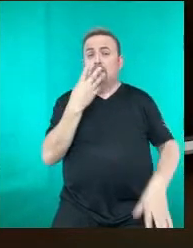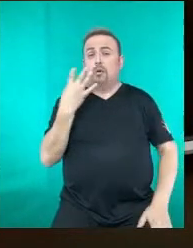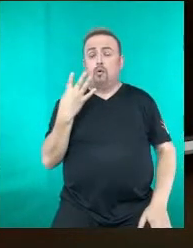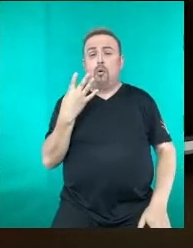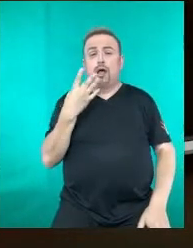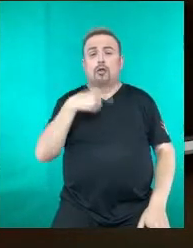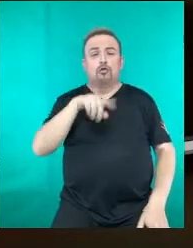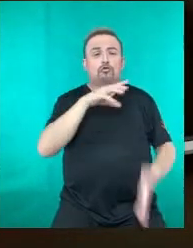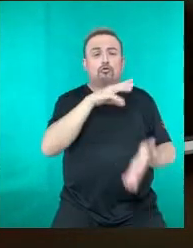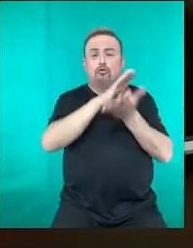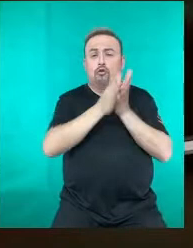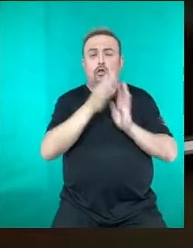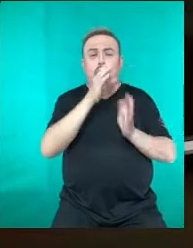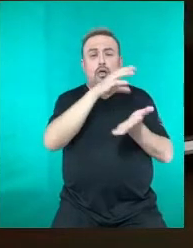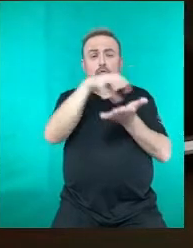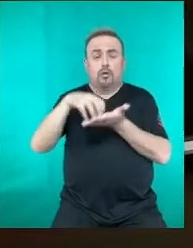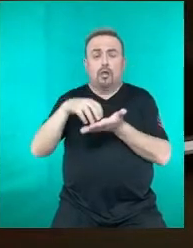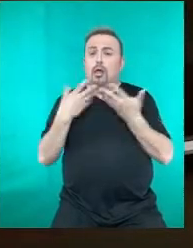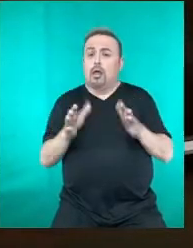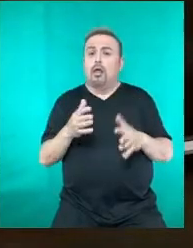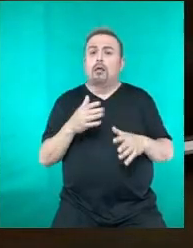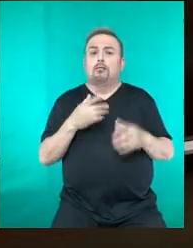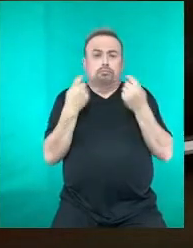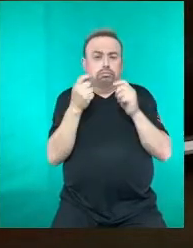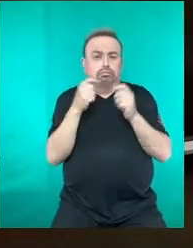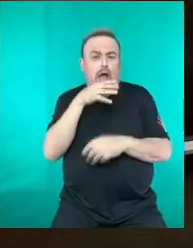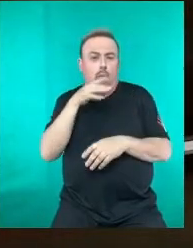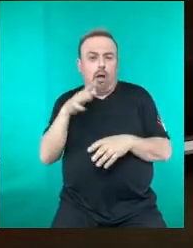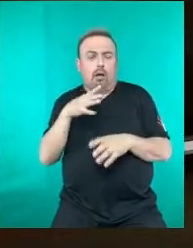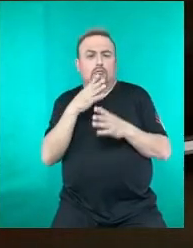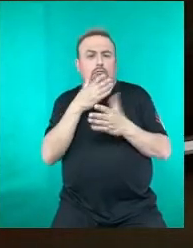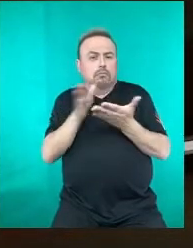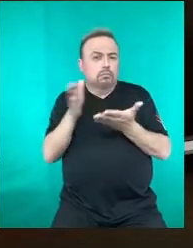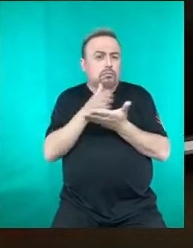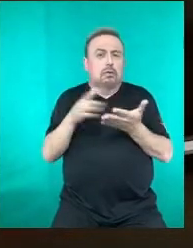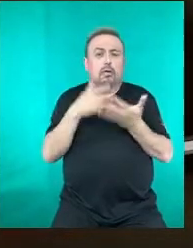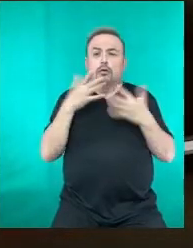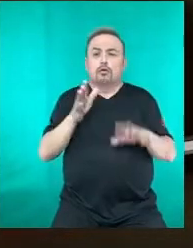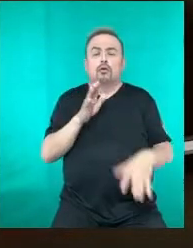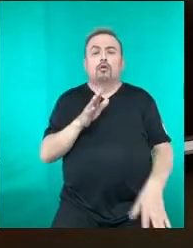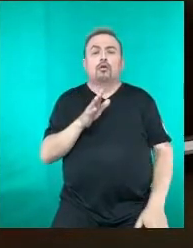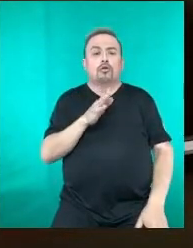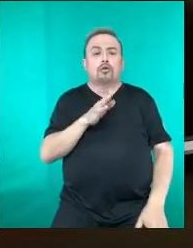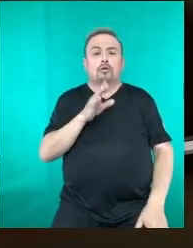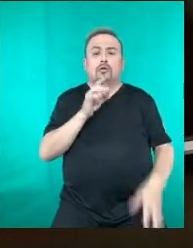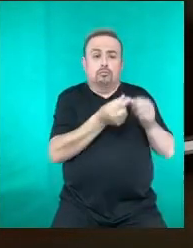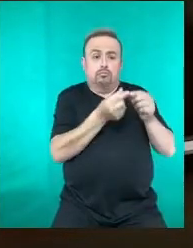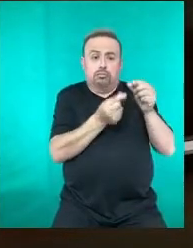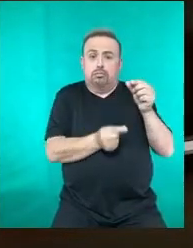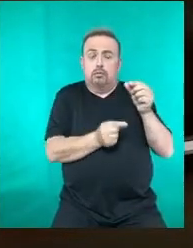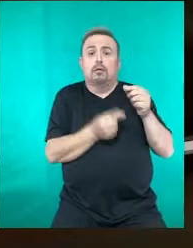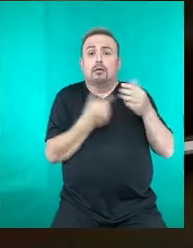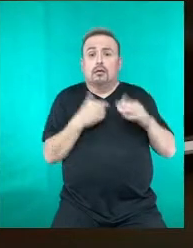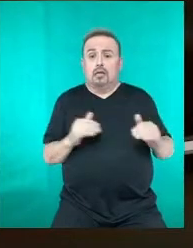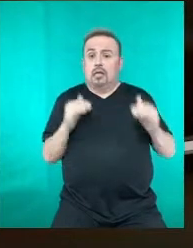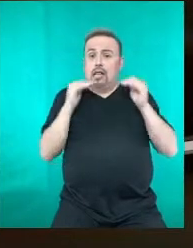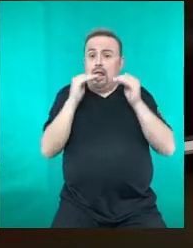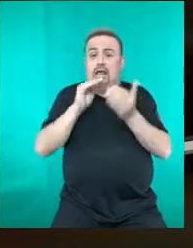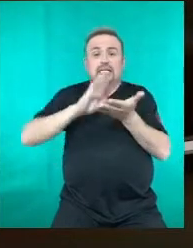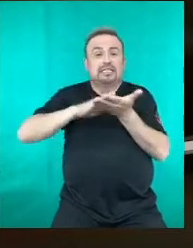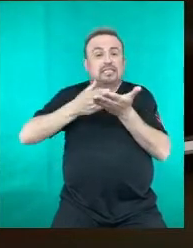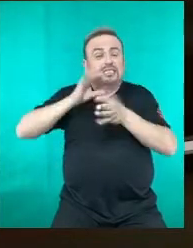ciudades. Cumplimos con el tratamiento de aguas servidas en todo el Chile urbano. La verdad es que tenemos un estándar sanitario